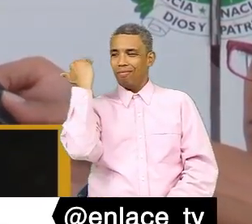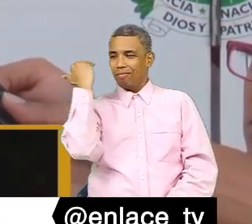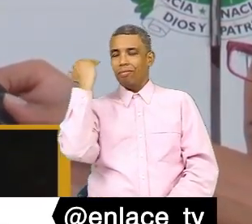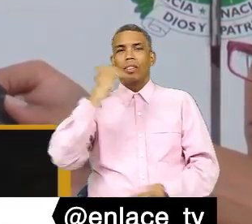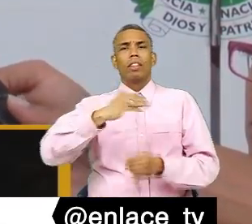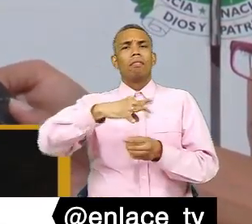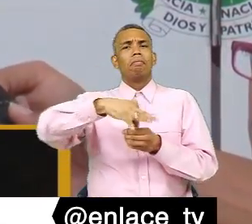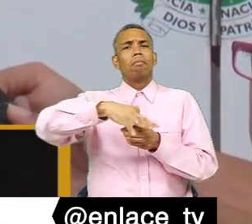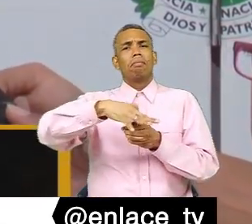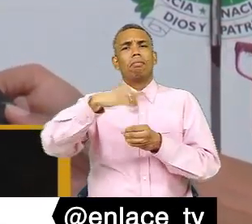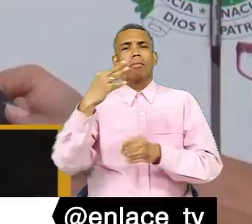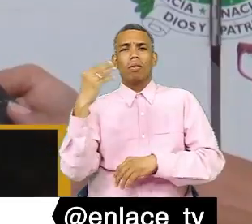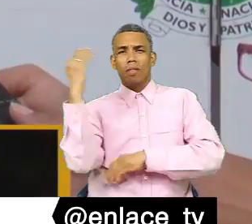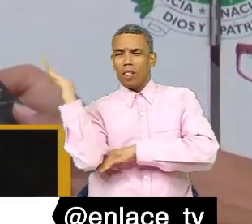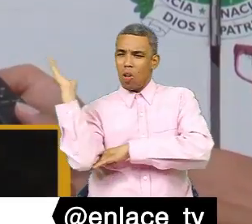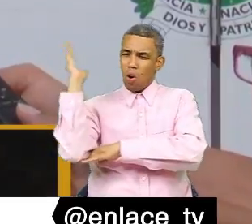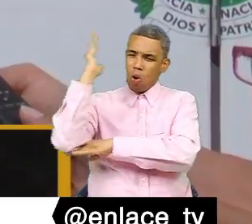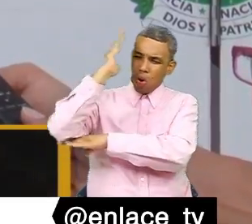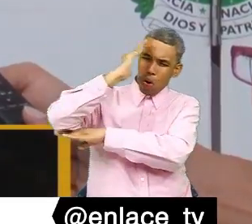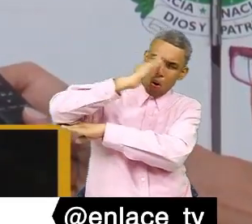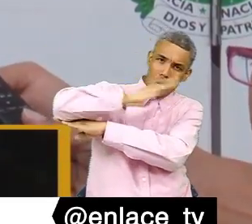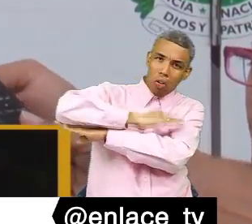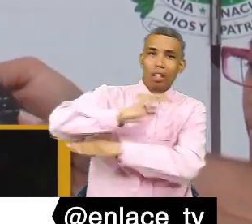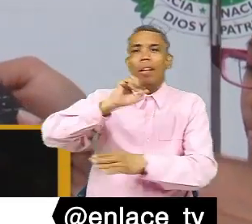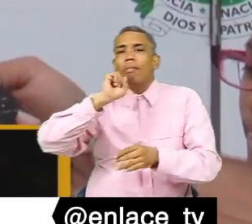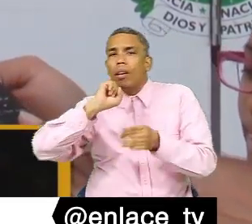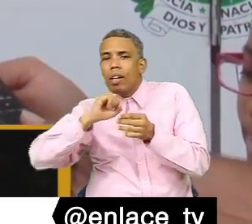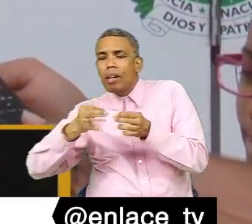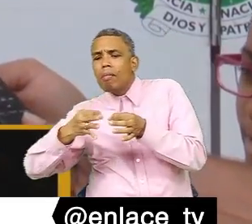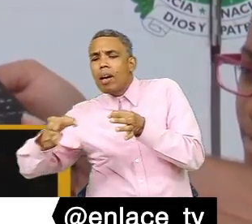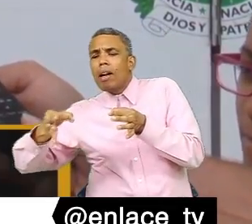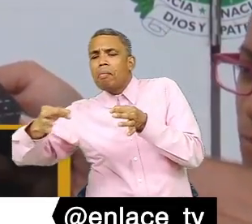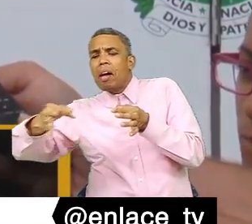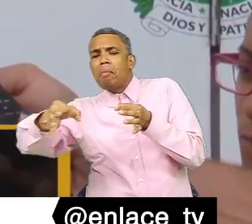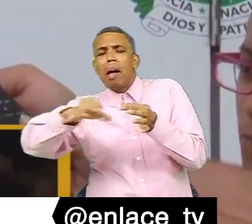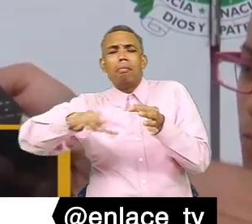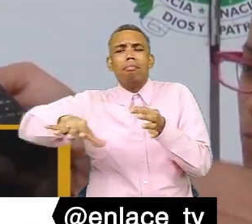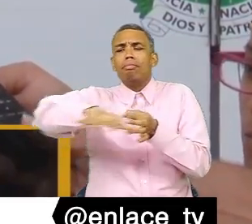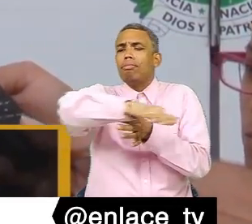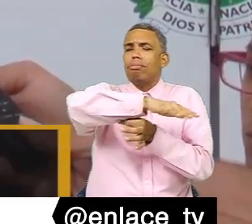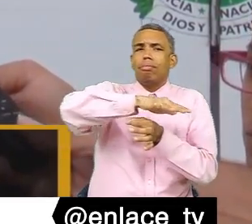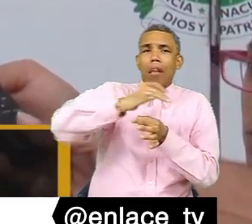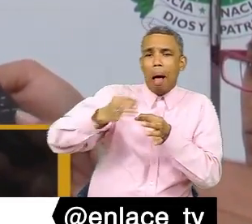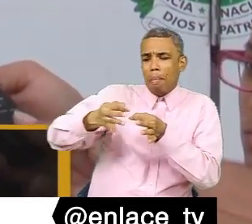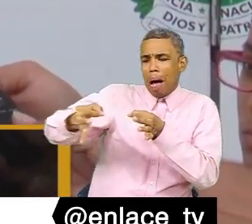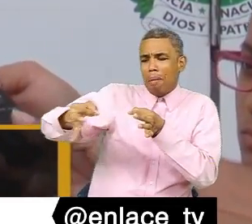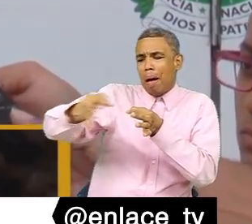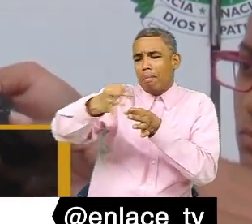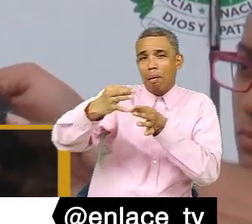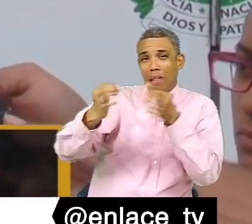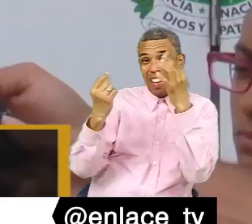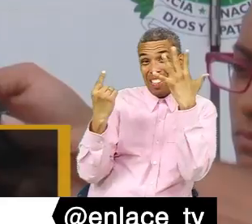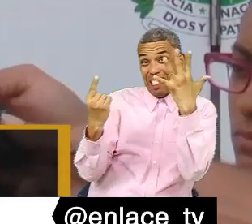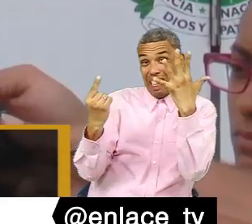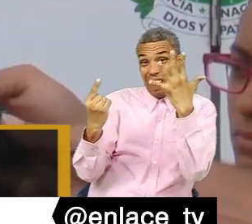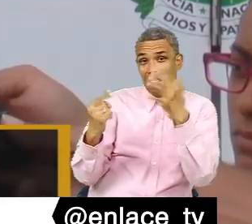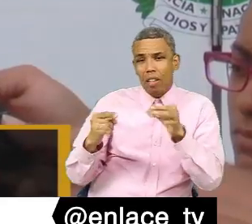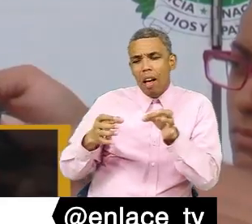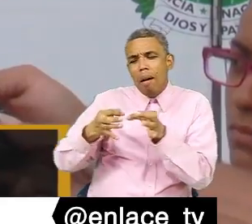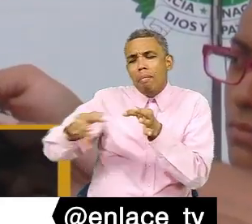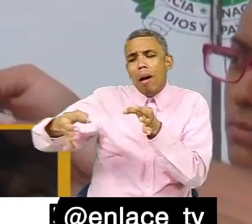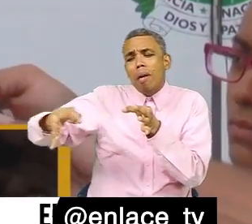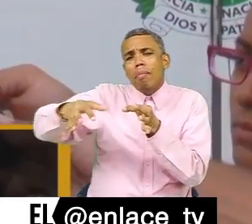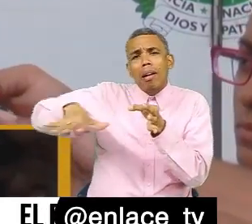jornada muy tranquila en todo el Magdalena Medio. En los 6 municipios del sur de Bolívar que tiene jurisdicción